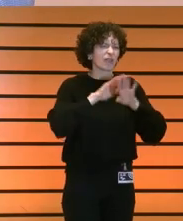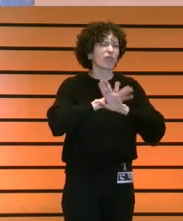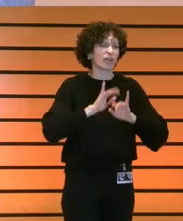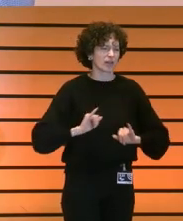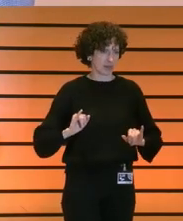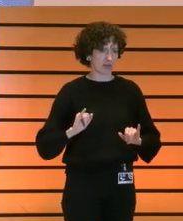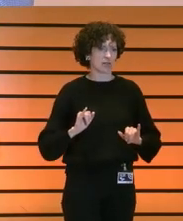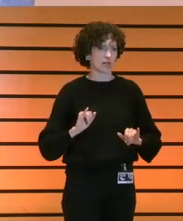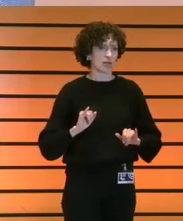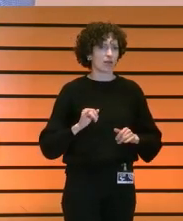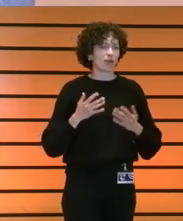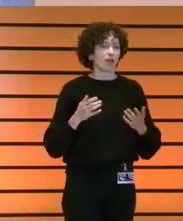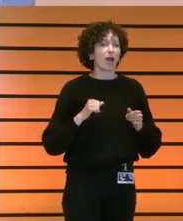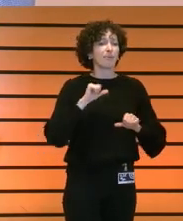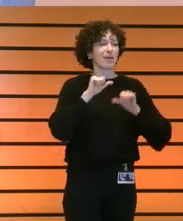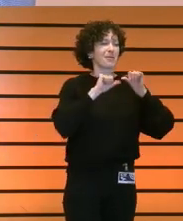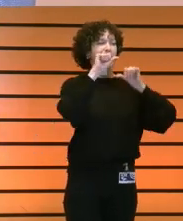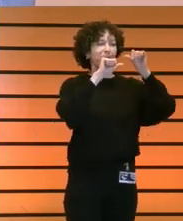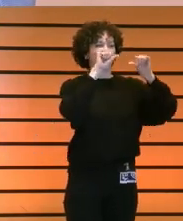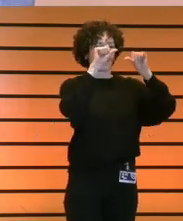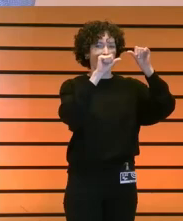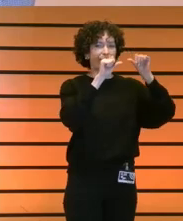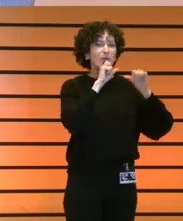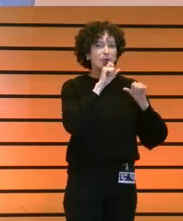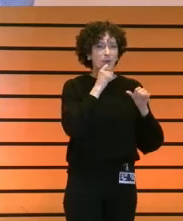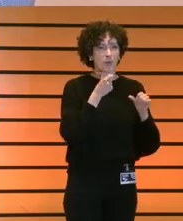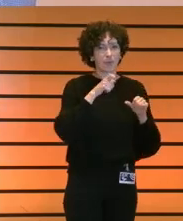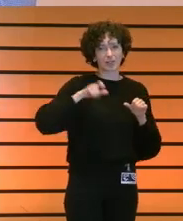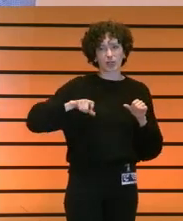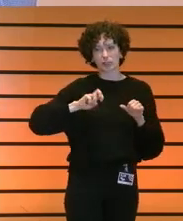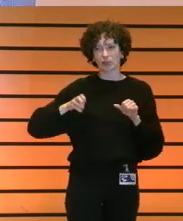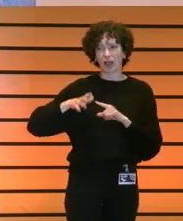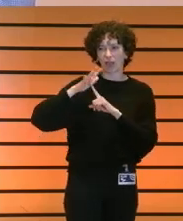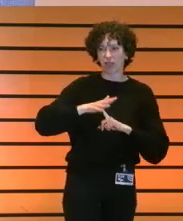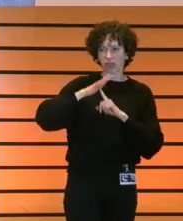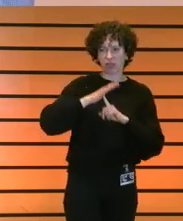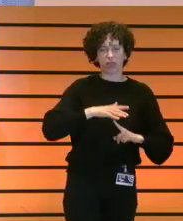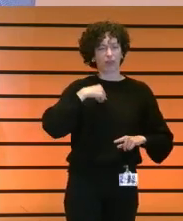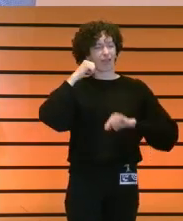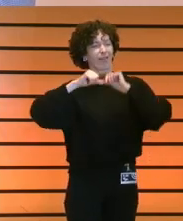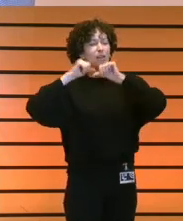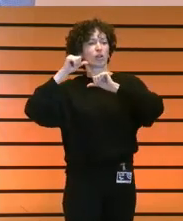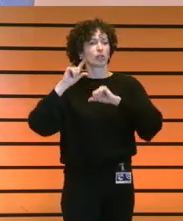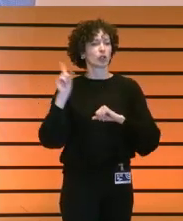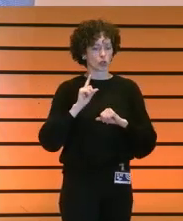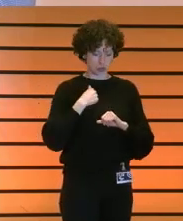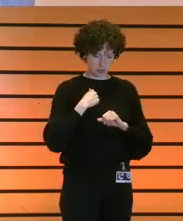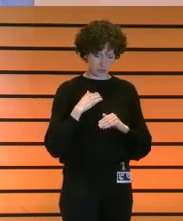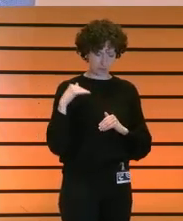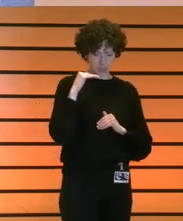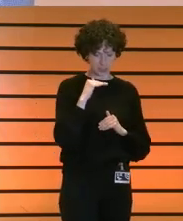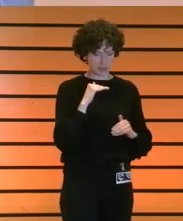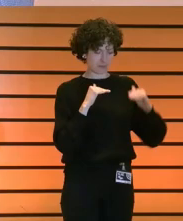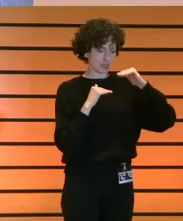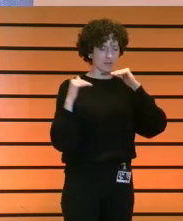y que a la cima no se llega pisando a las demás personas. Se llega superándote a ti misma y dando tu mejor